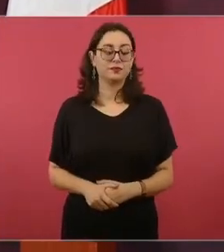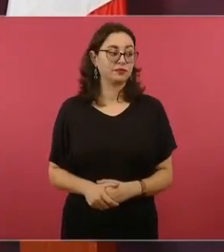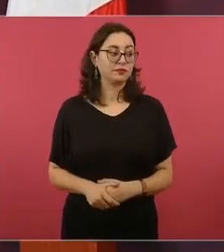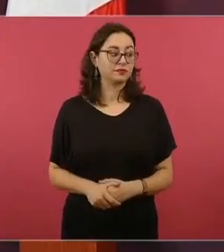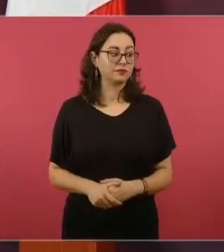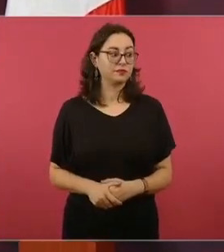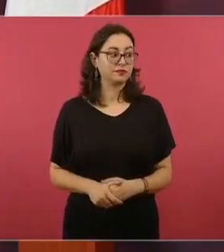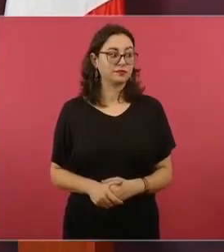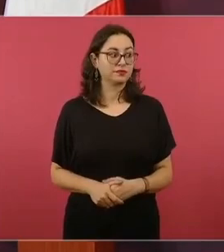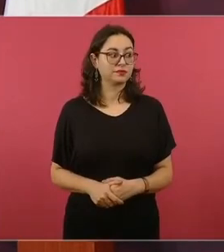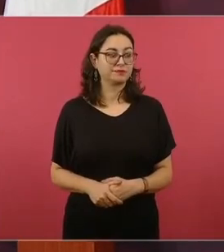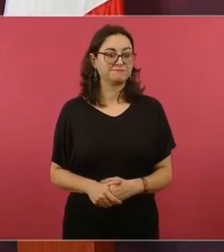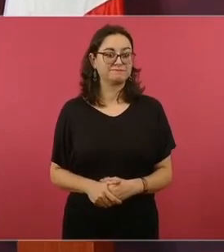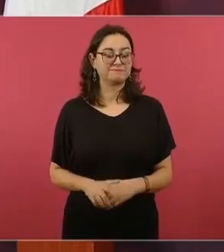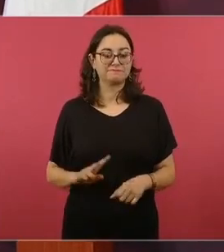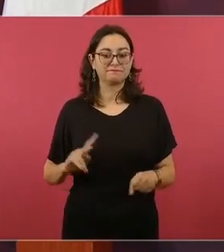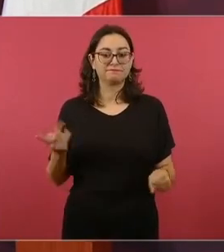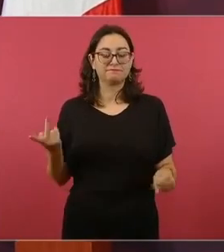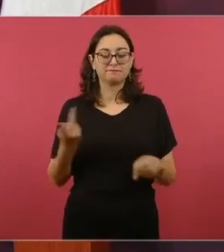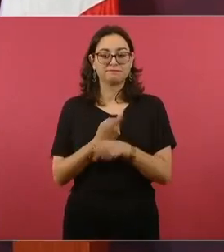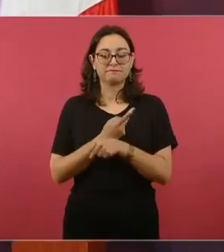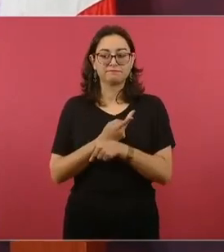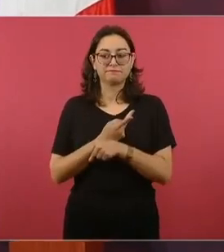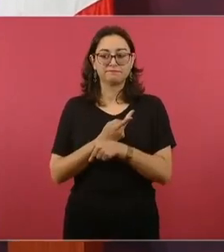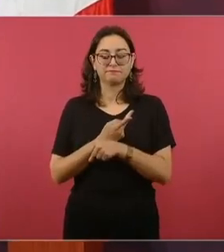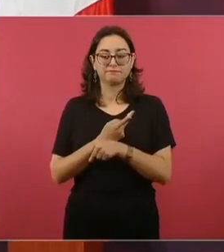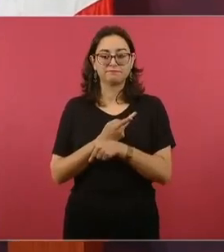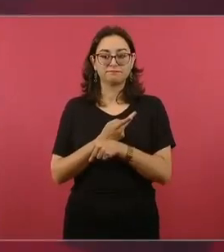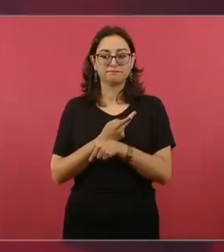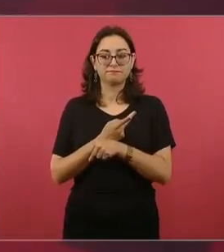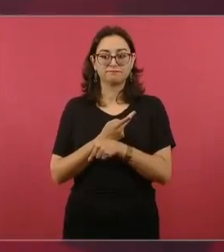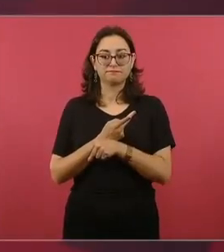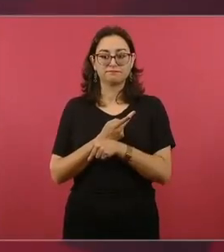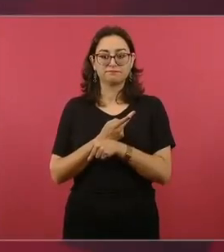es lo que tienen guardado,